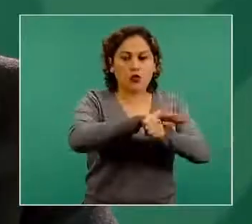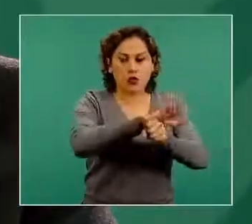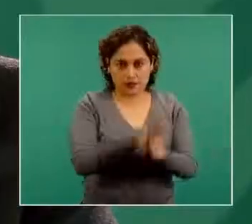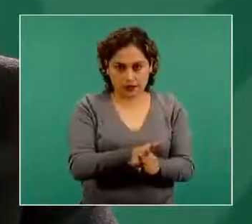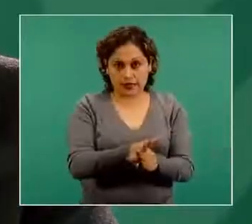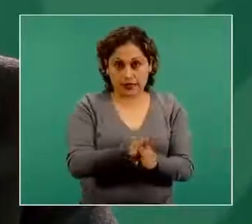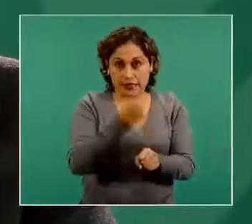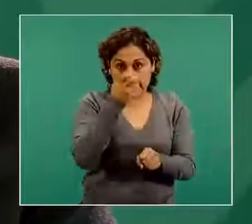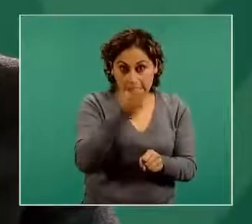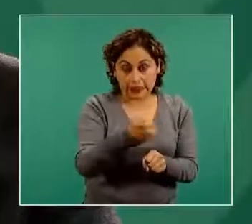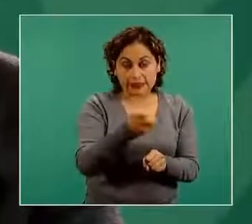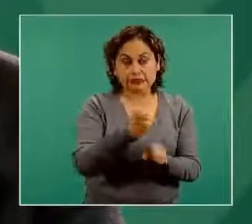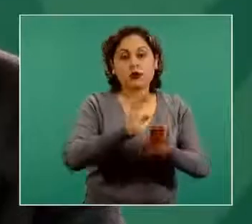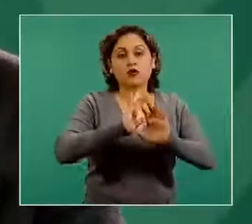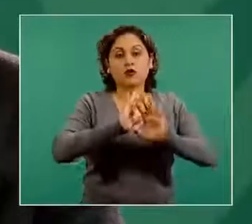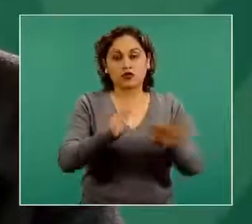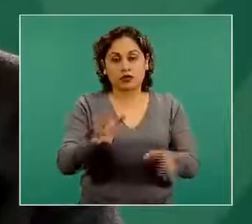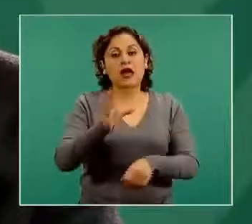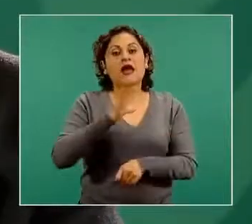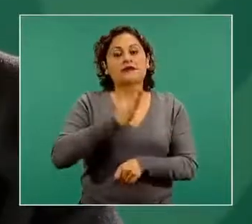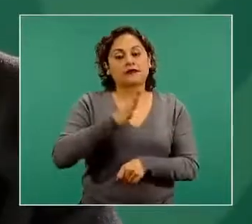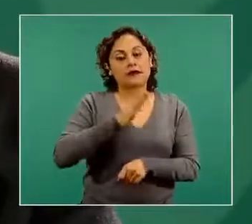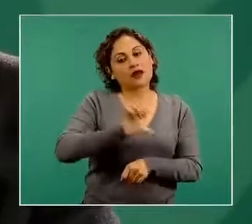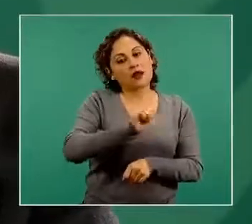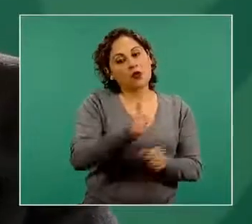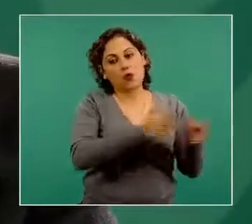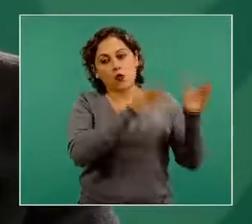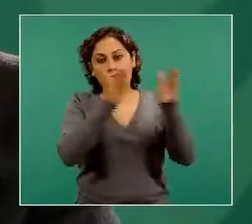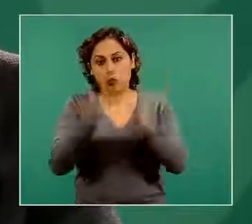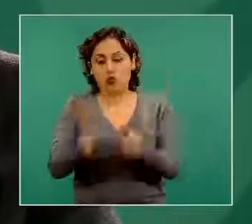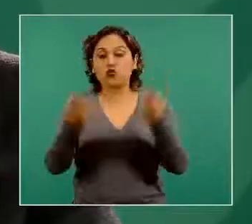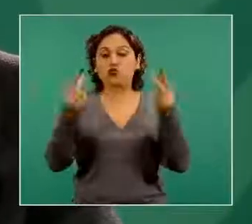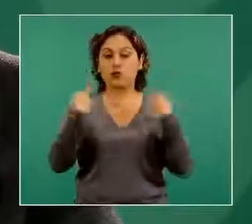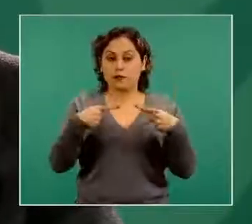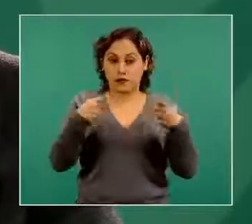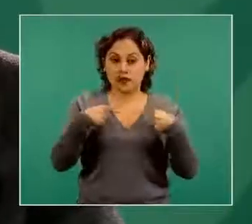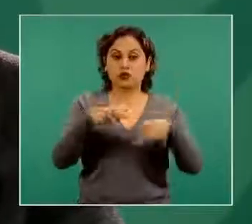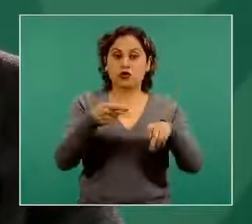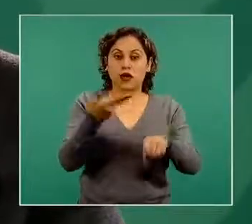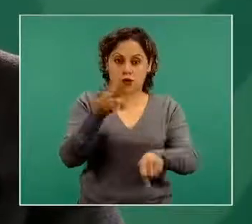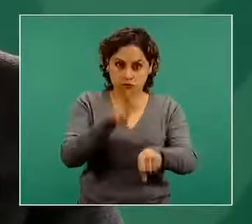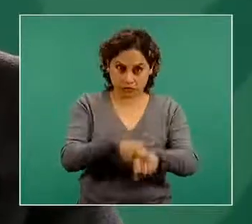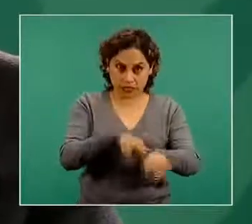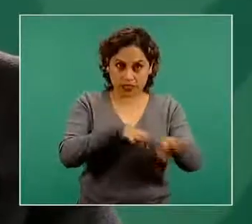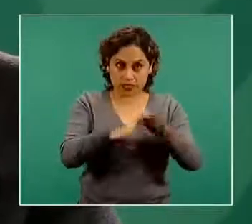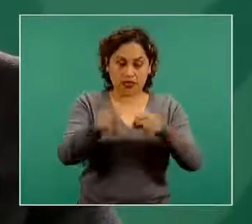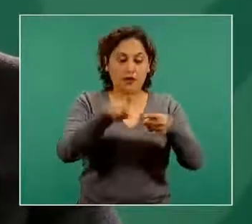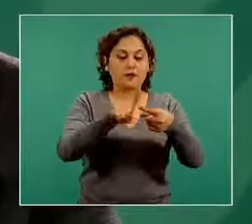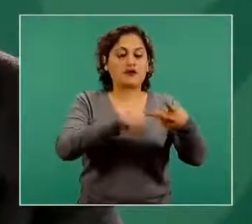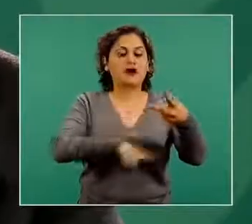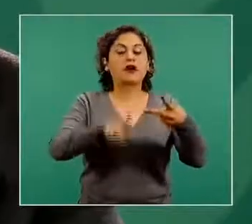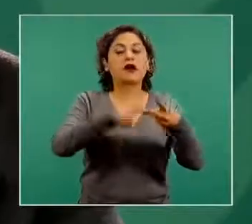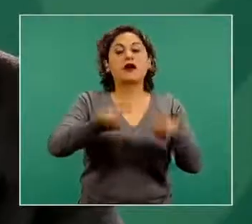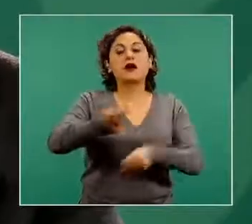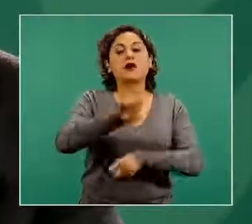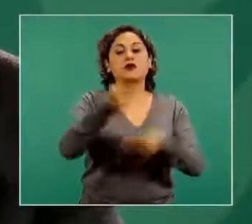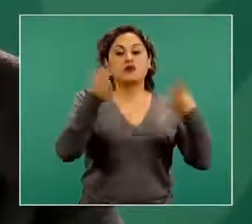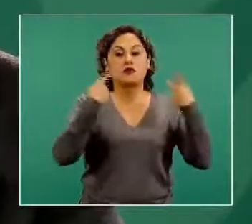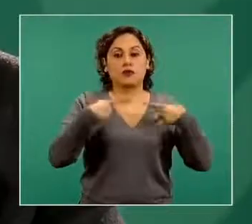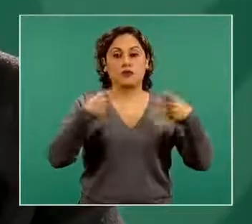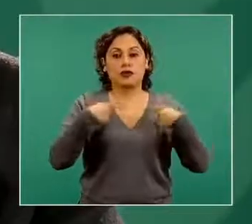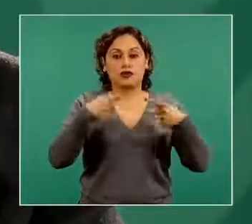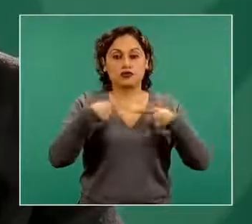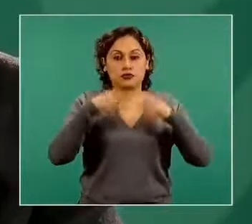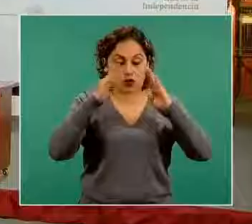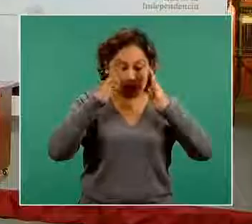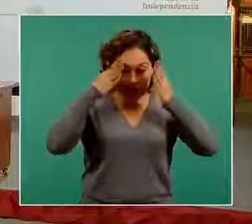ya, hay 3 compartimentos: es el personal de hospitalización COVID, es el personal de primer nivel de atención COVID y es